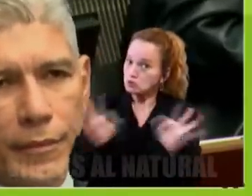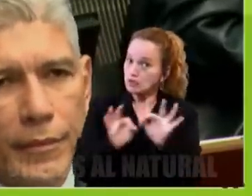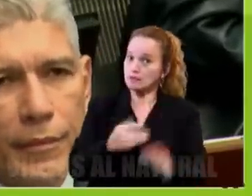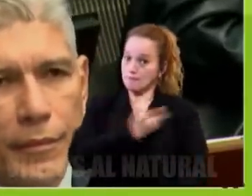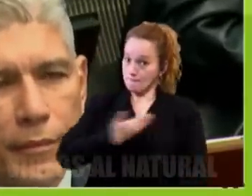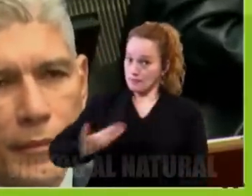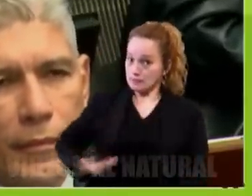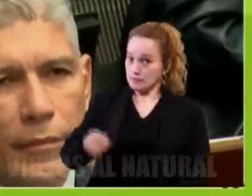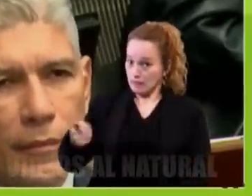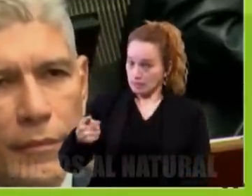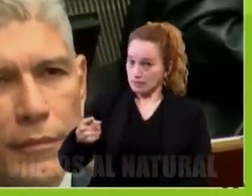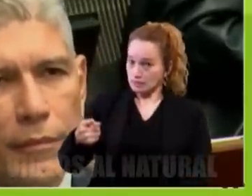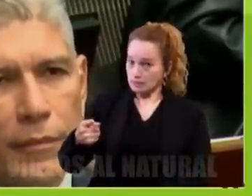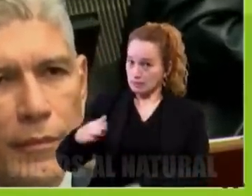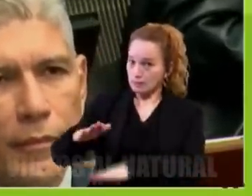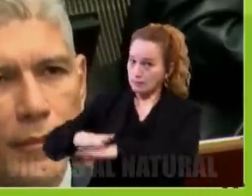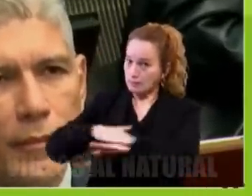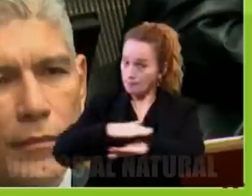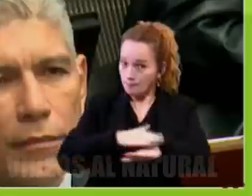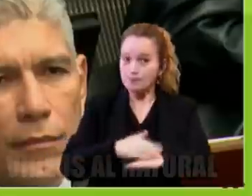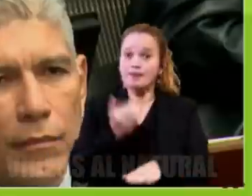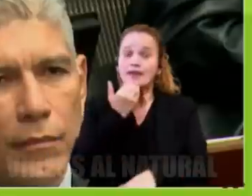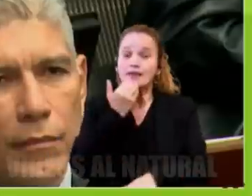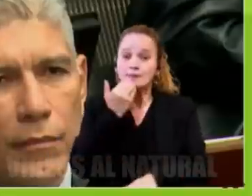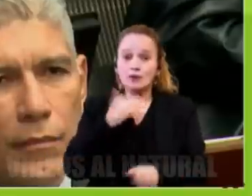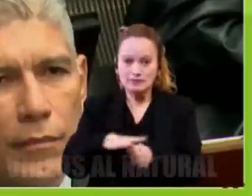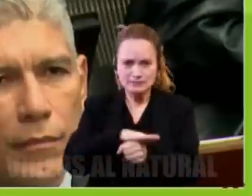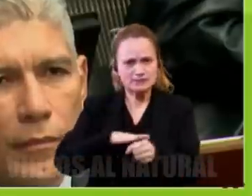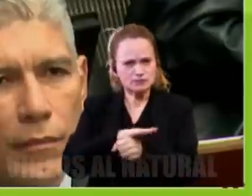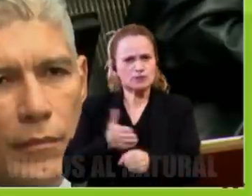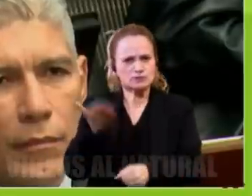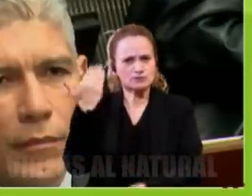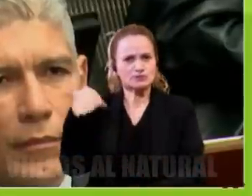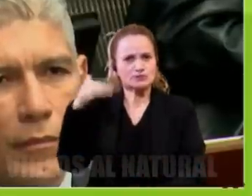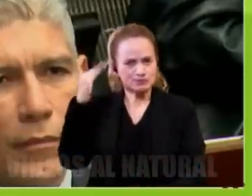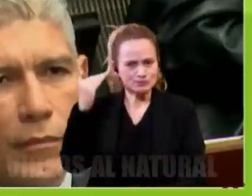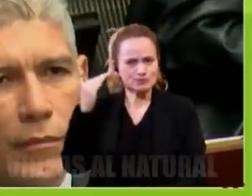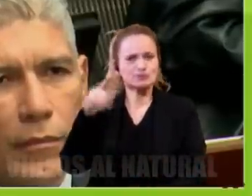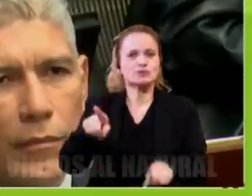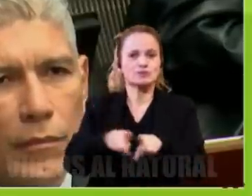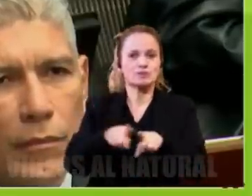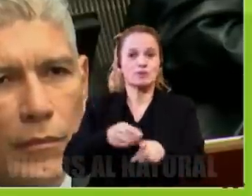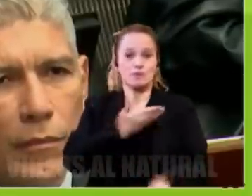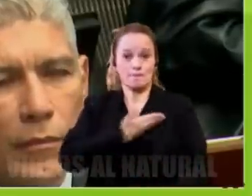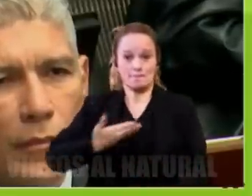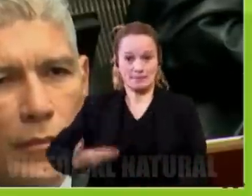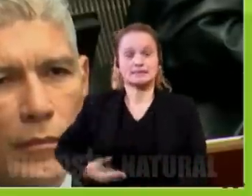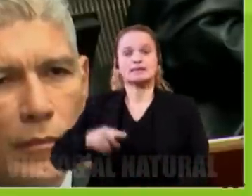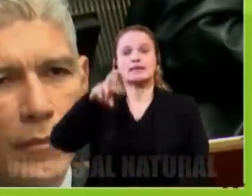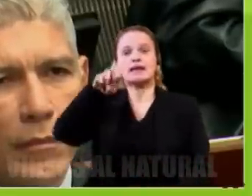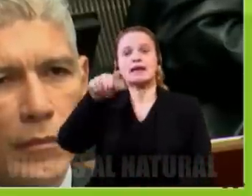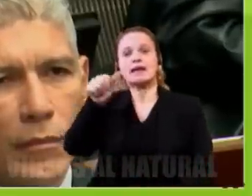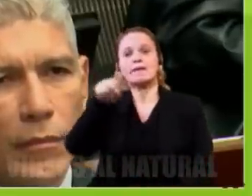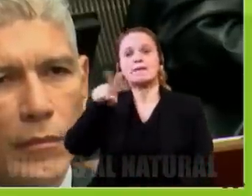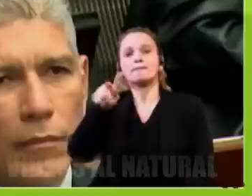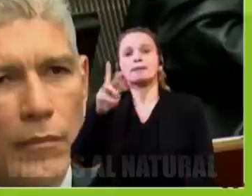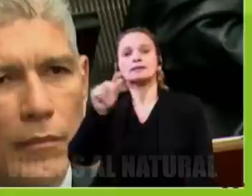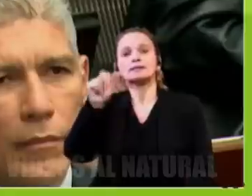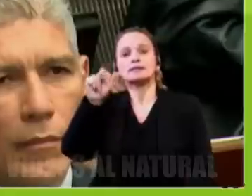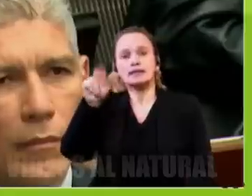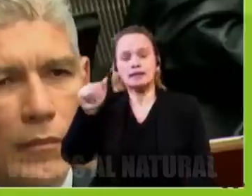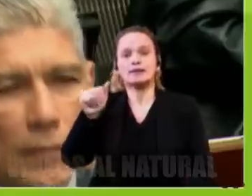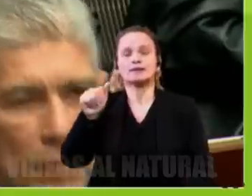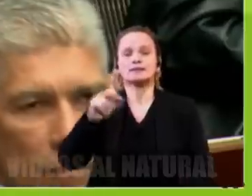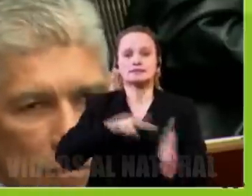él pusiera consideración, como sucedió en el momento de que lo hizo igualmente el presidente Pastrana, la